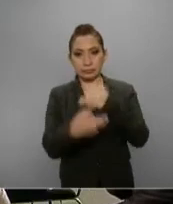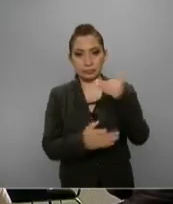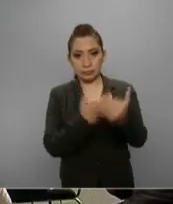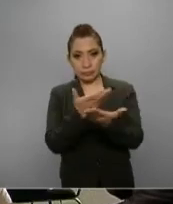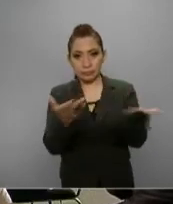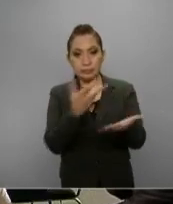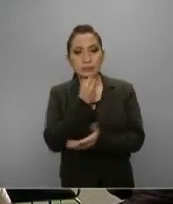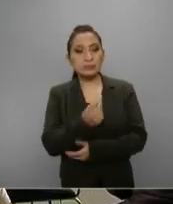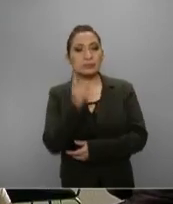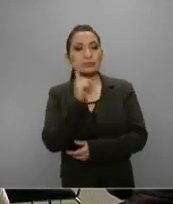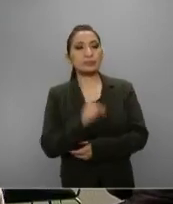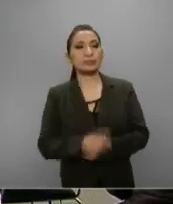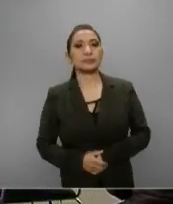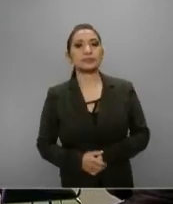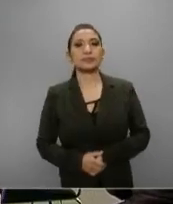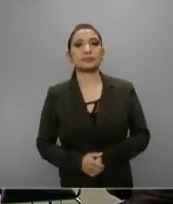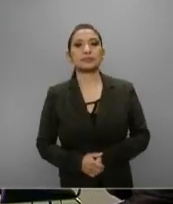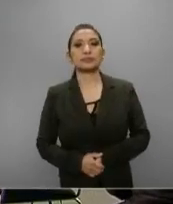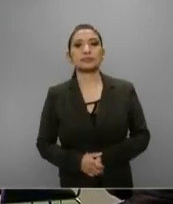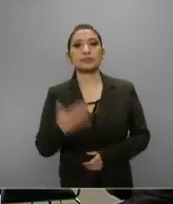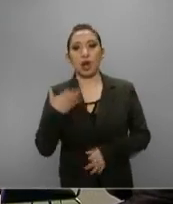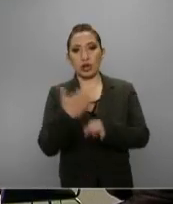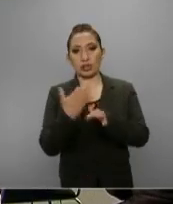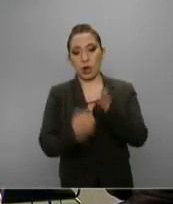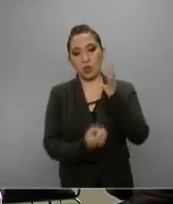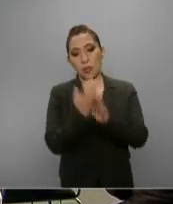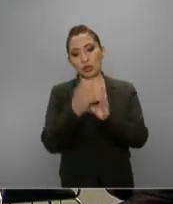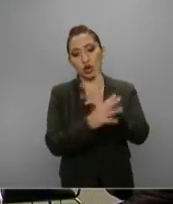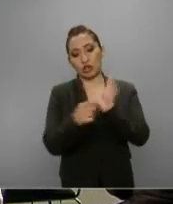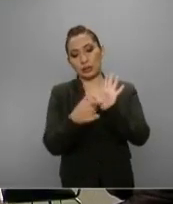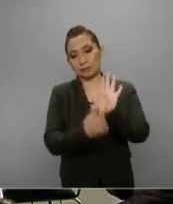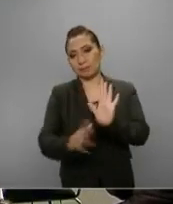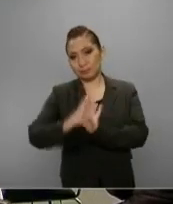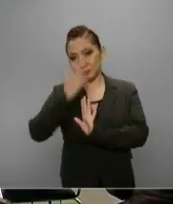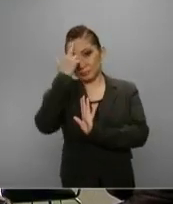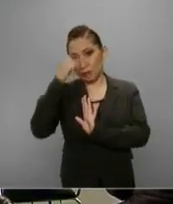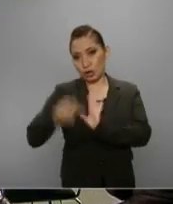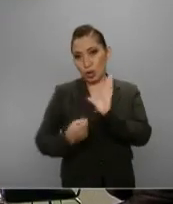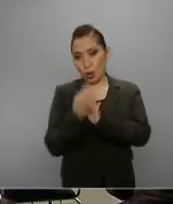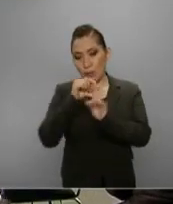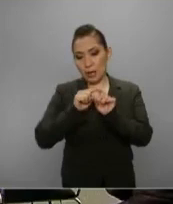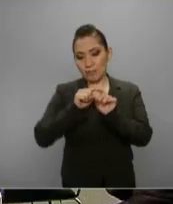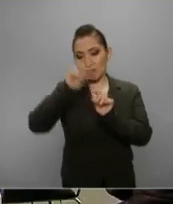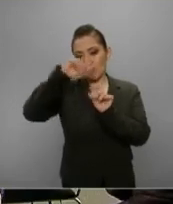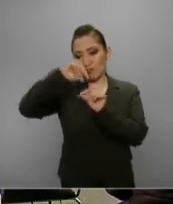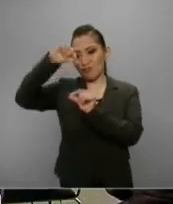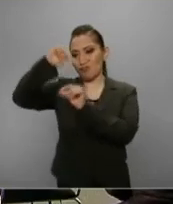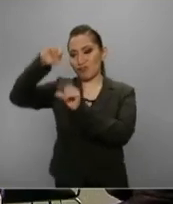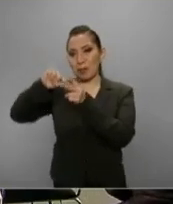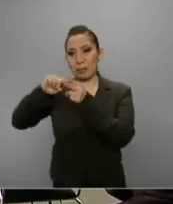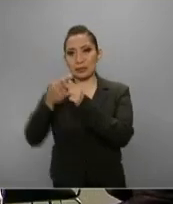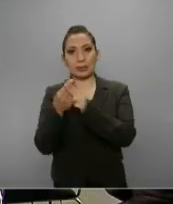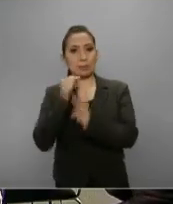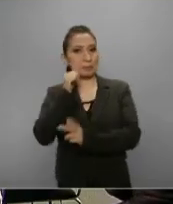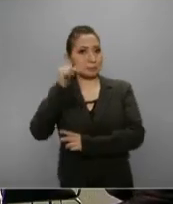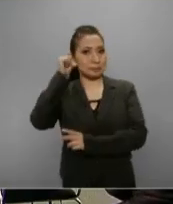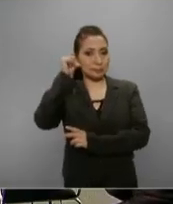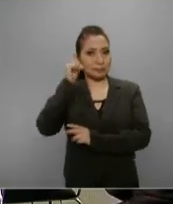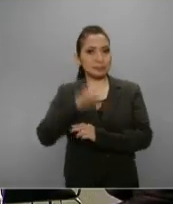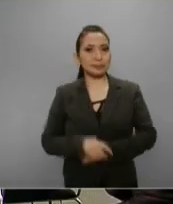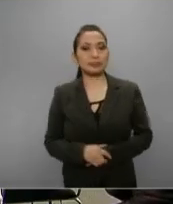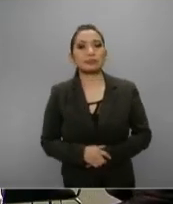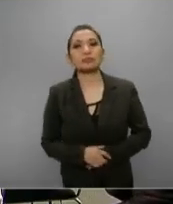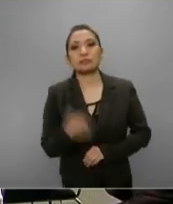todas y todos. Damos la actualización del día de hoy. Si recuerdan, esta nueva gráfica la iniciamos el día de